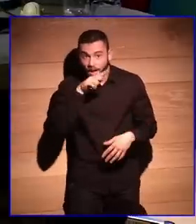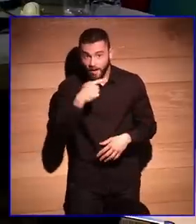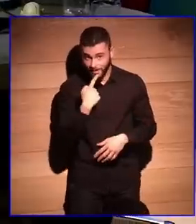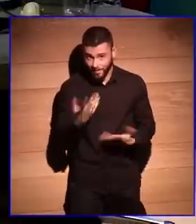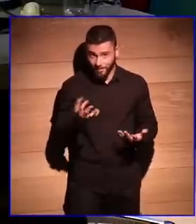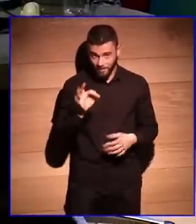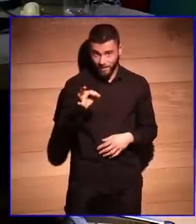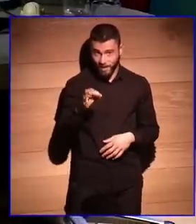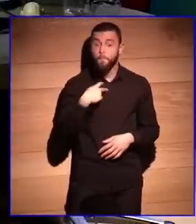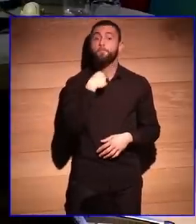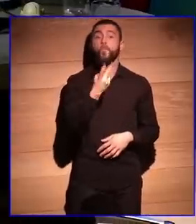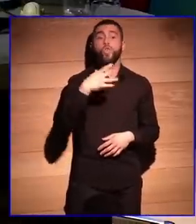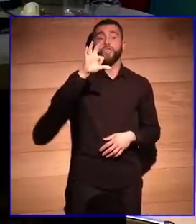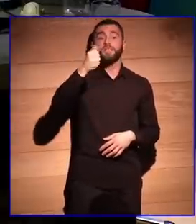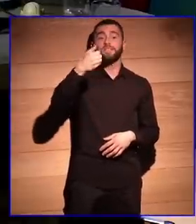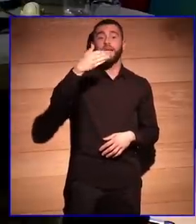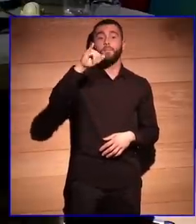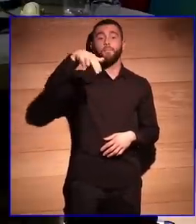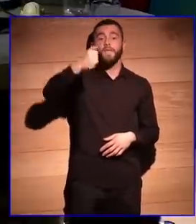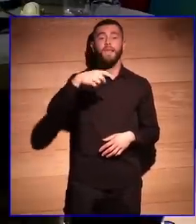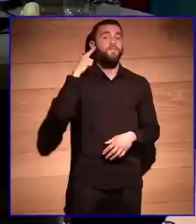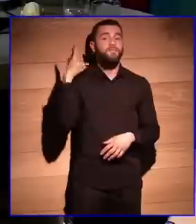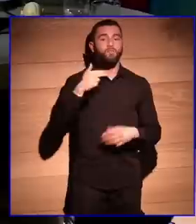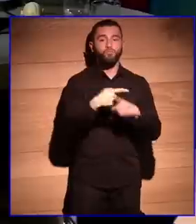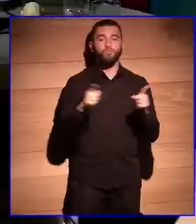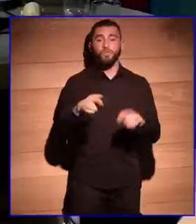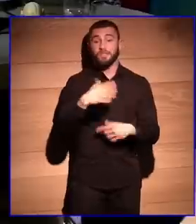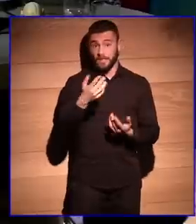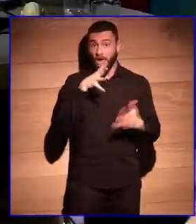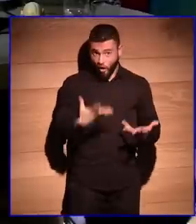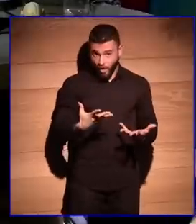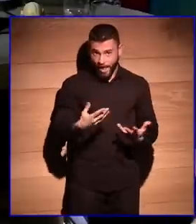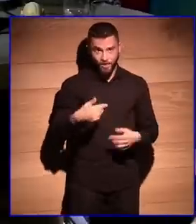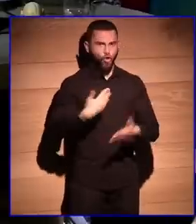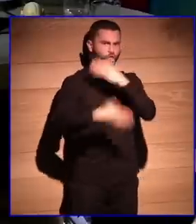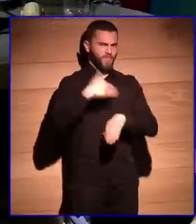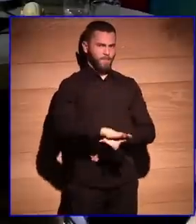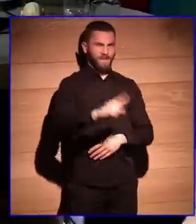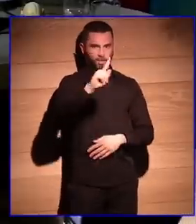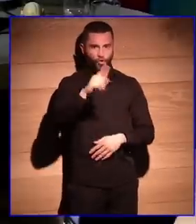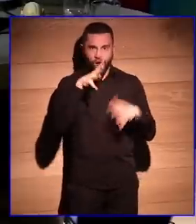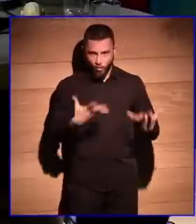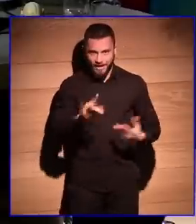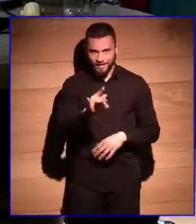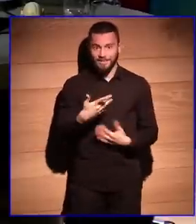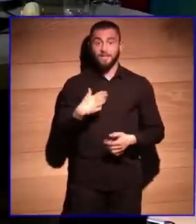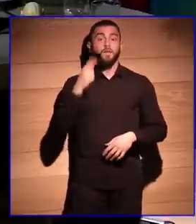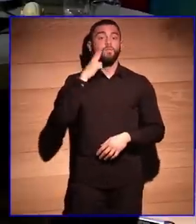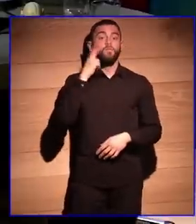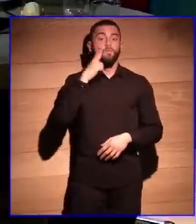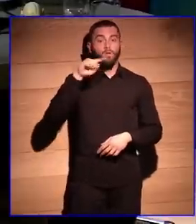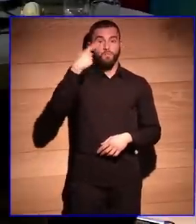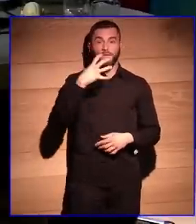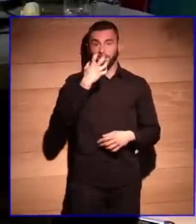no. No, como Sabina, de pequeño. Nunca he visto a mis hijos pasar más terror que una vez que fuimos al circo